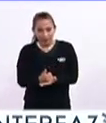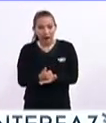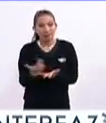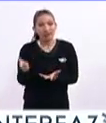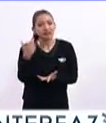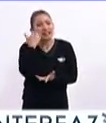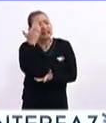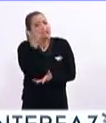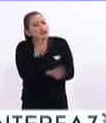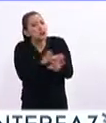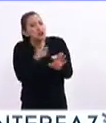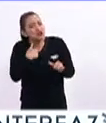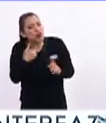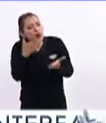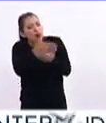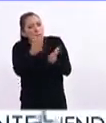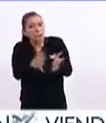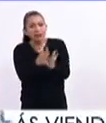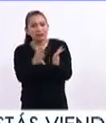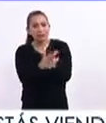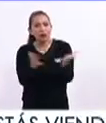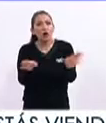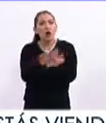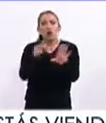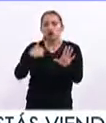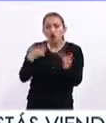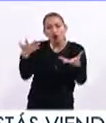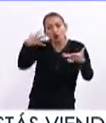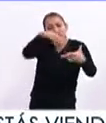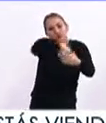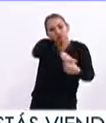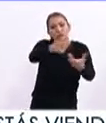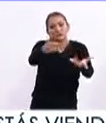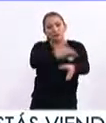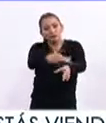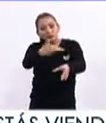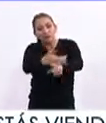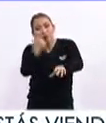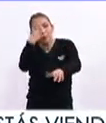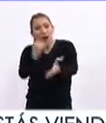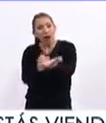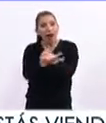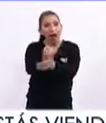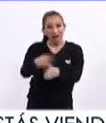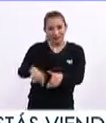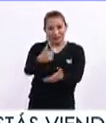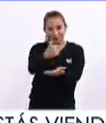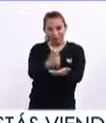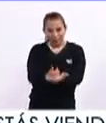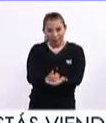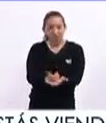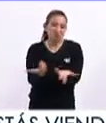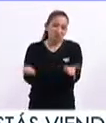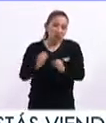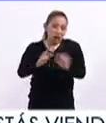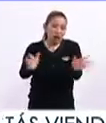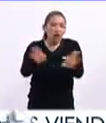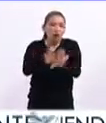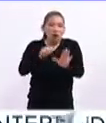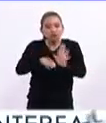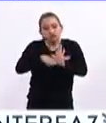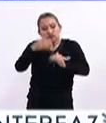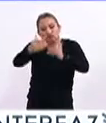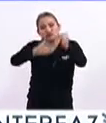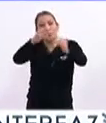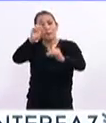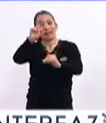que quieren saber cómo pueden participar, cómo pueden integrarse a los procesos democráticos de nuestra ciudad y pues sobre todo cómo han madurado,